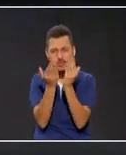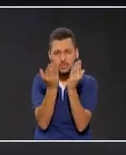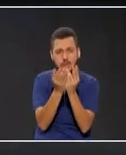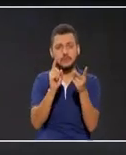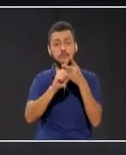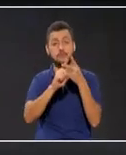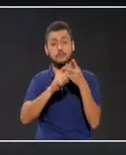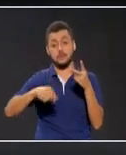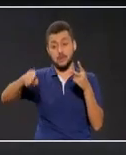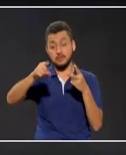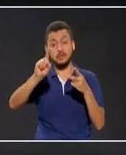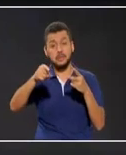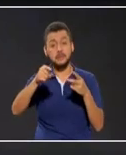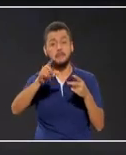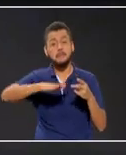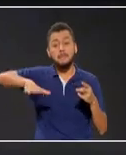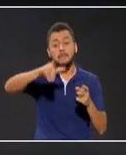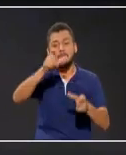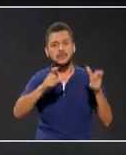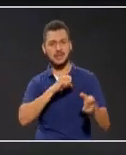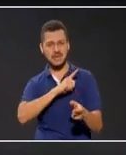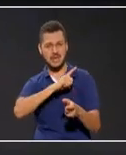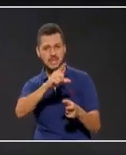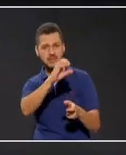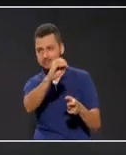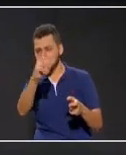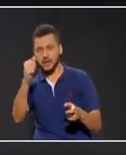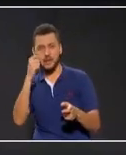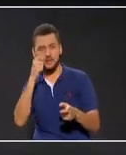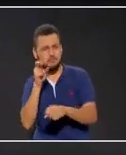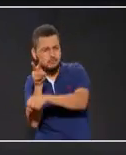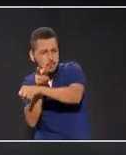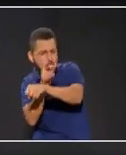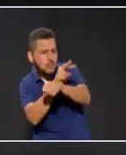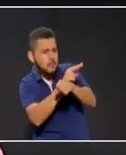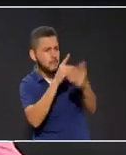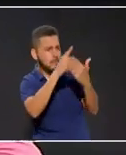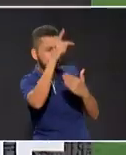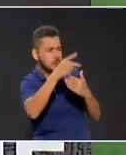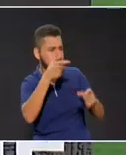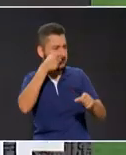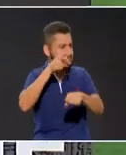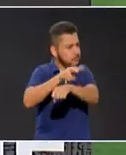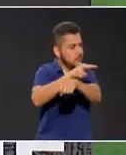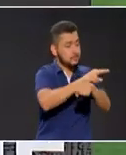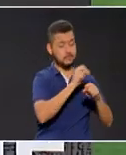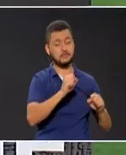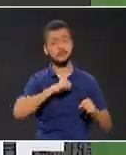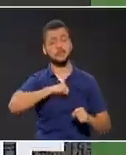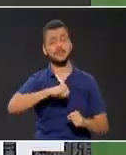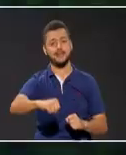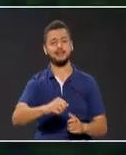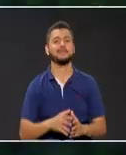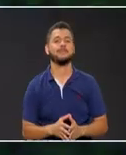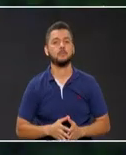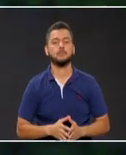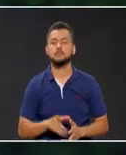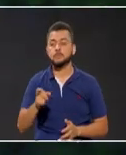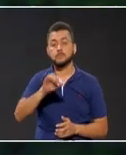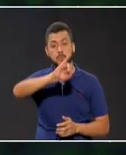hacer veeduría y seguimiento al cumplimiento de todas estas iniciativas. Juan David Valderrama. Nuestro enfoque